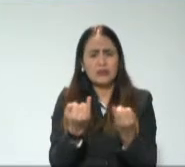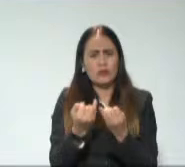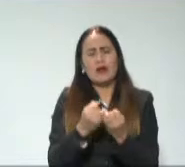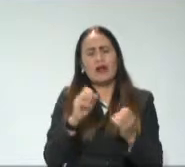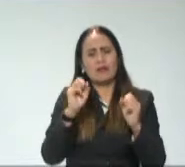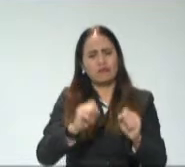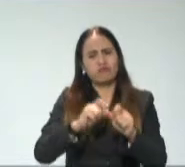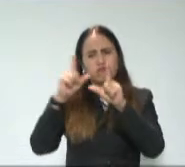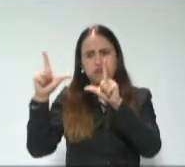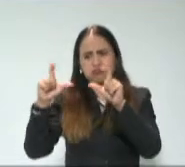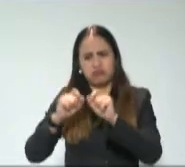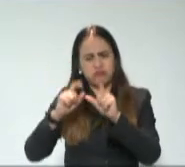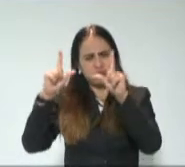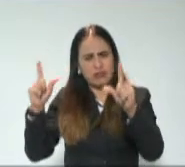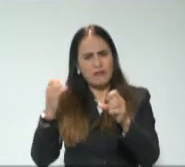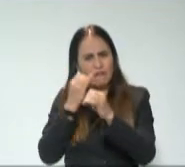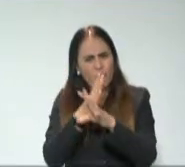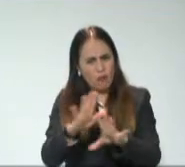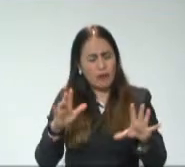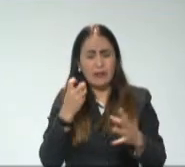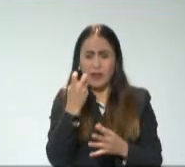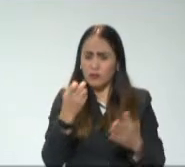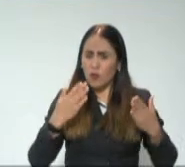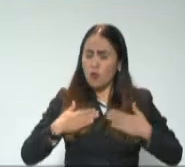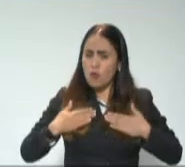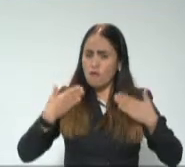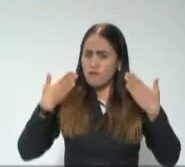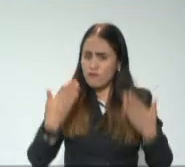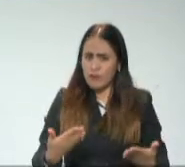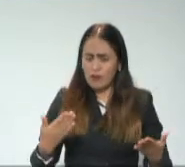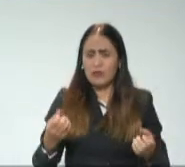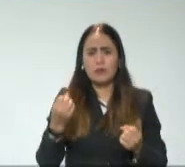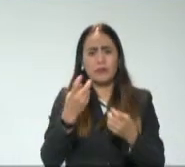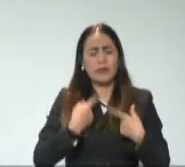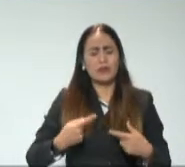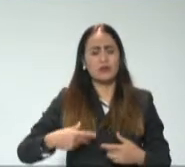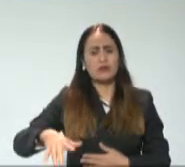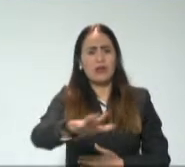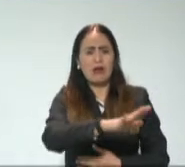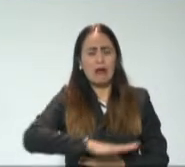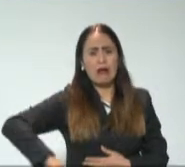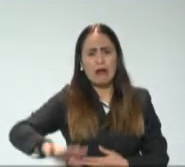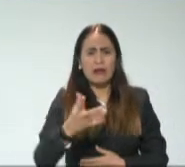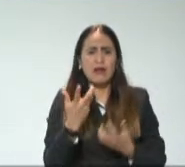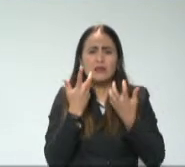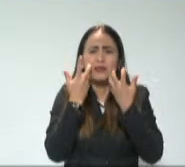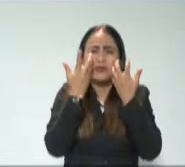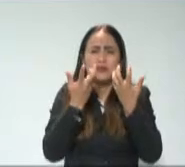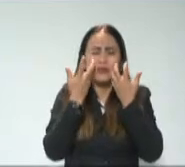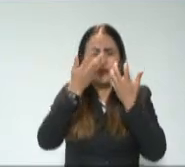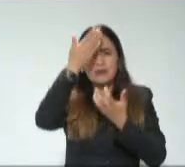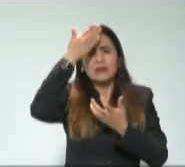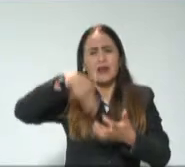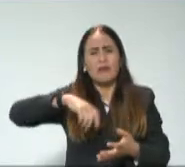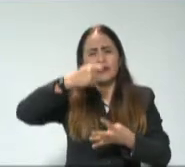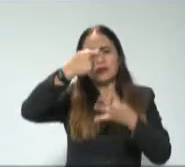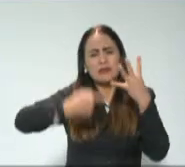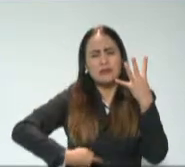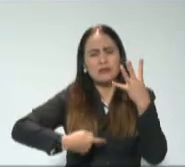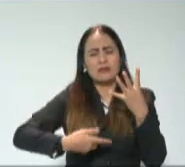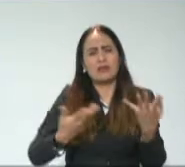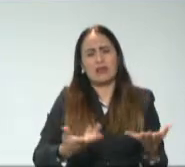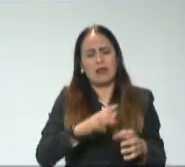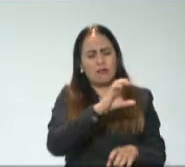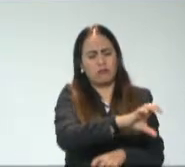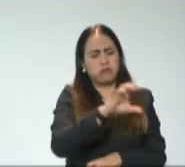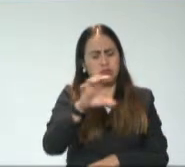colegas son contundentes la sociedad está ávida de saber qué sucede con los entes del